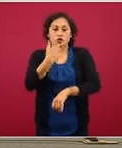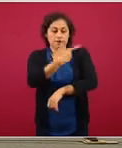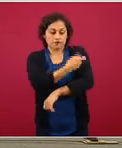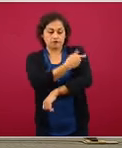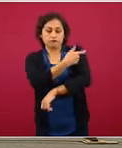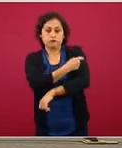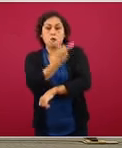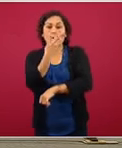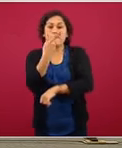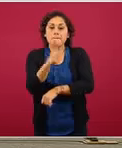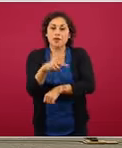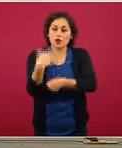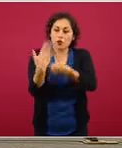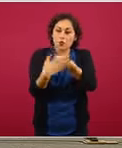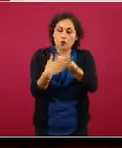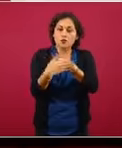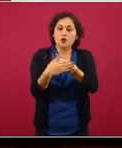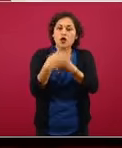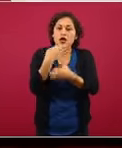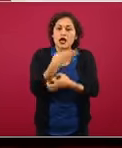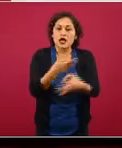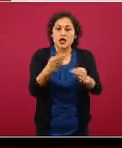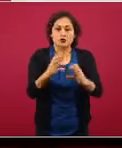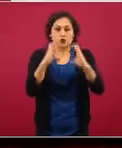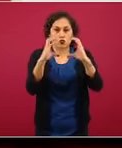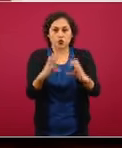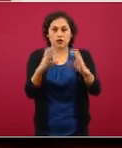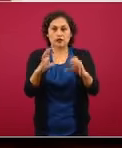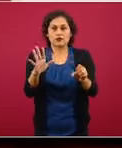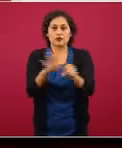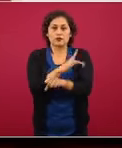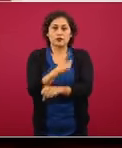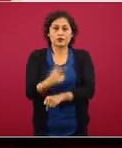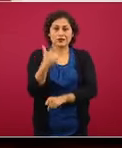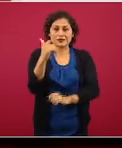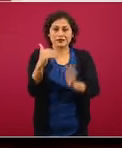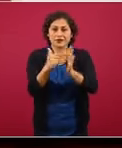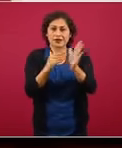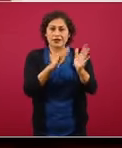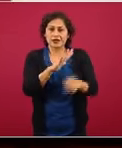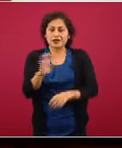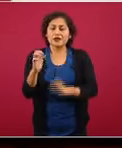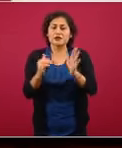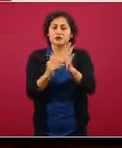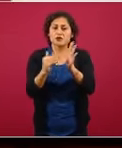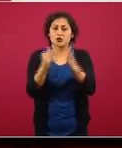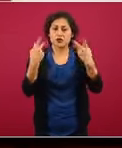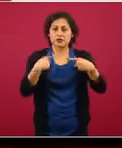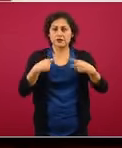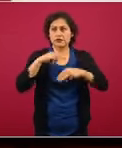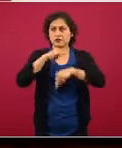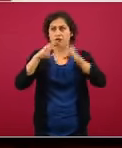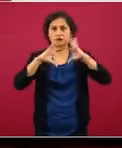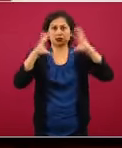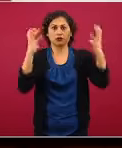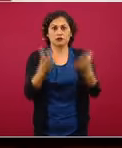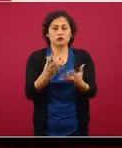no tenemos suficiente vacuna para vacunar a 7.500 millones de personas en todo el mundo. Y